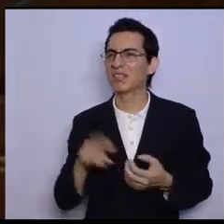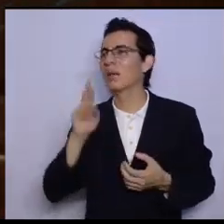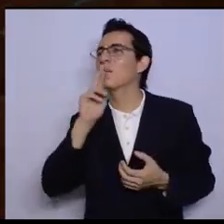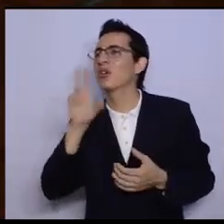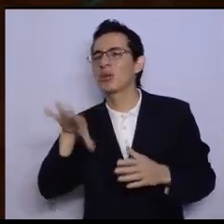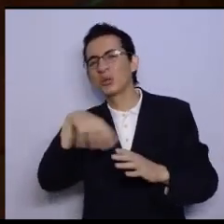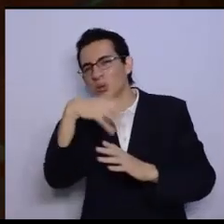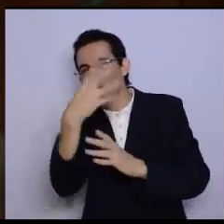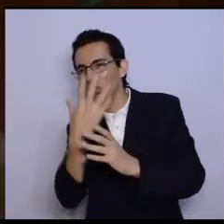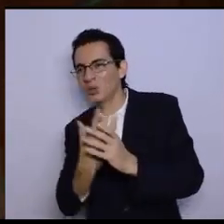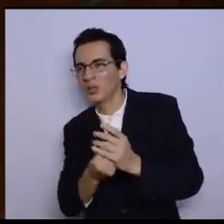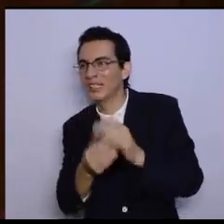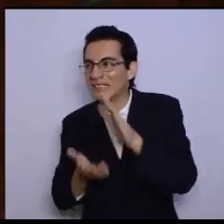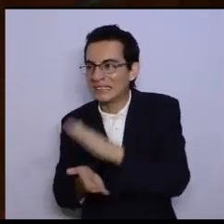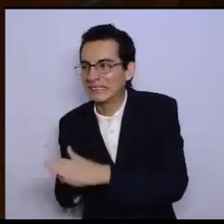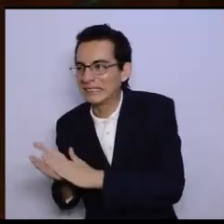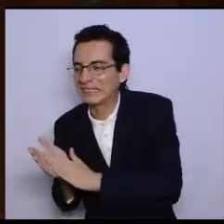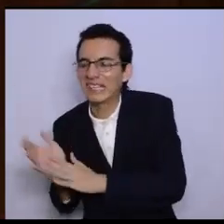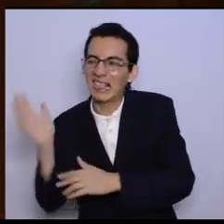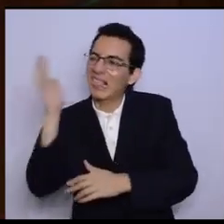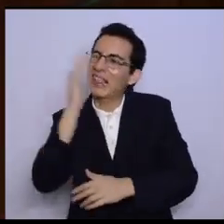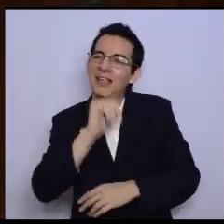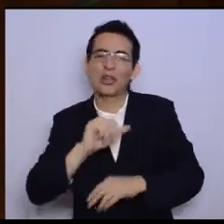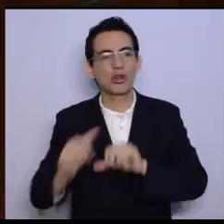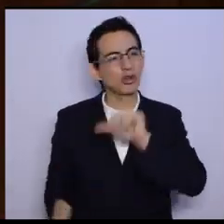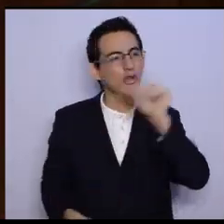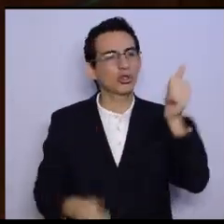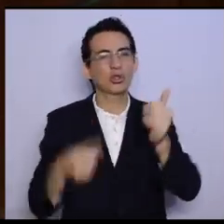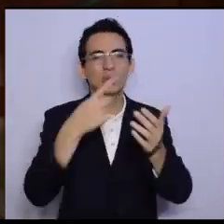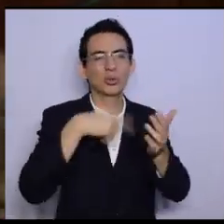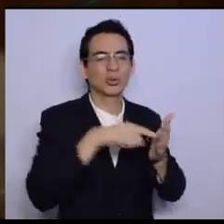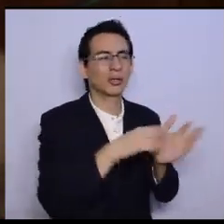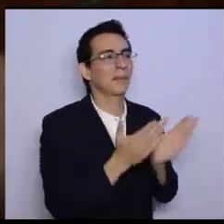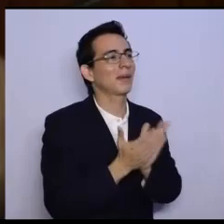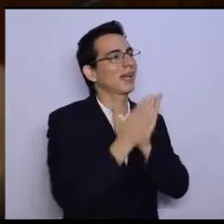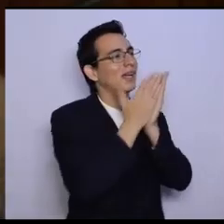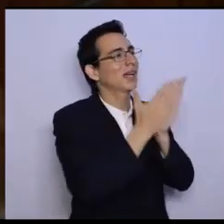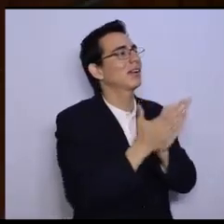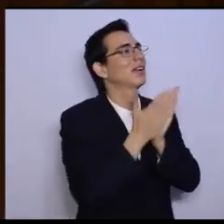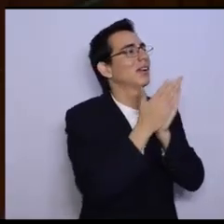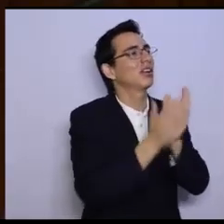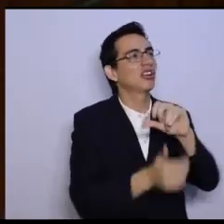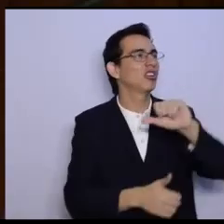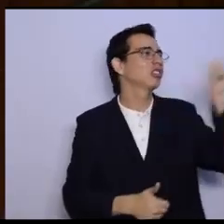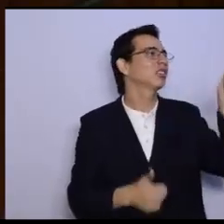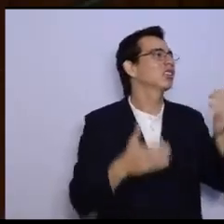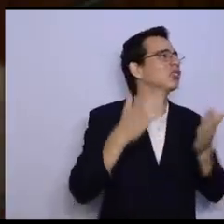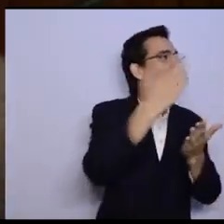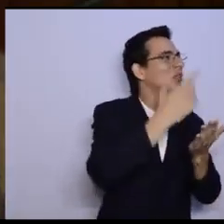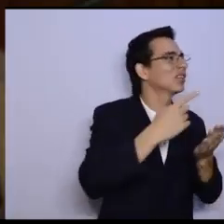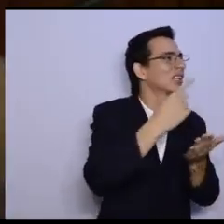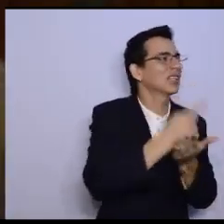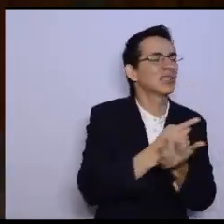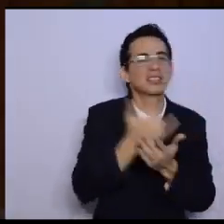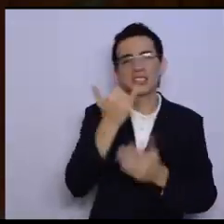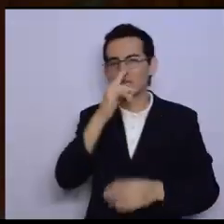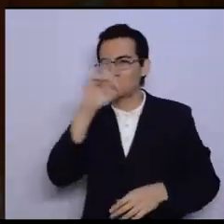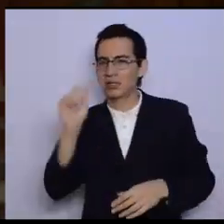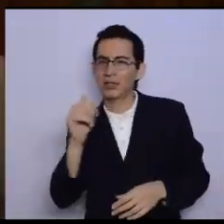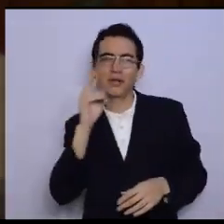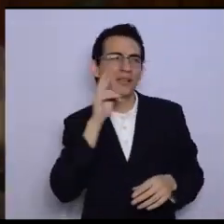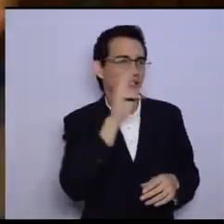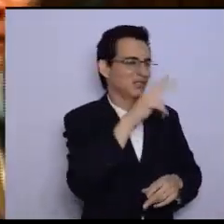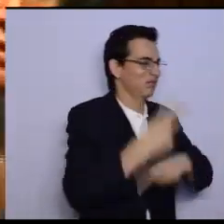huir de la presencia de Dios. Y fue y pagó un barco para irse a una ciudad y se metió al barco y